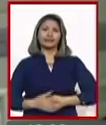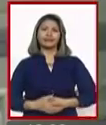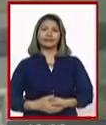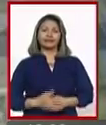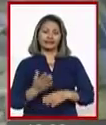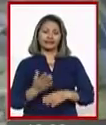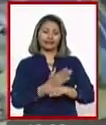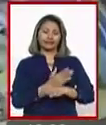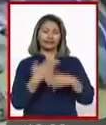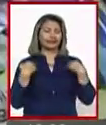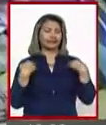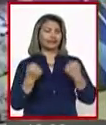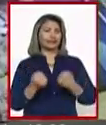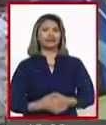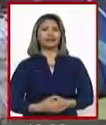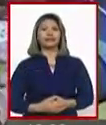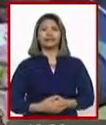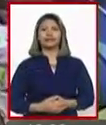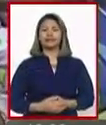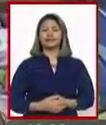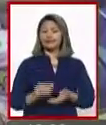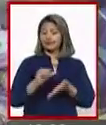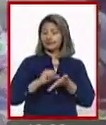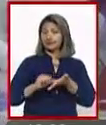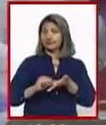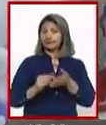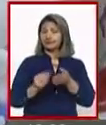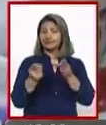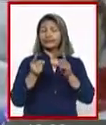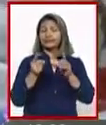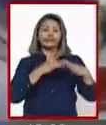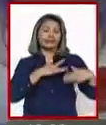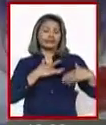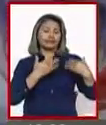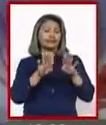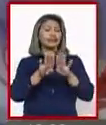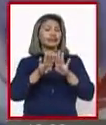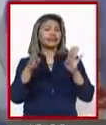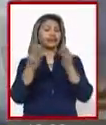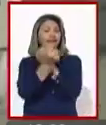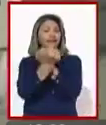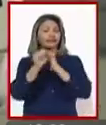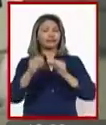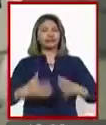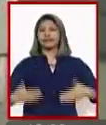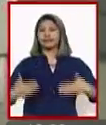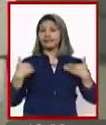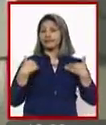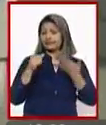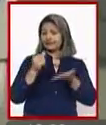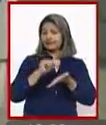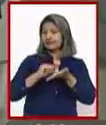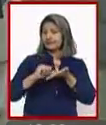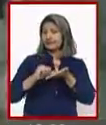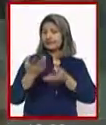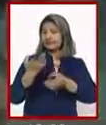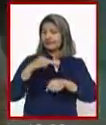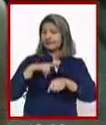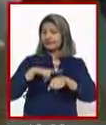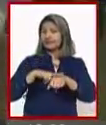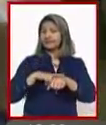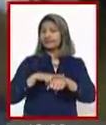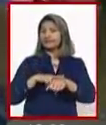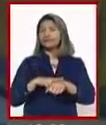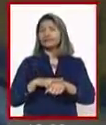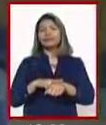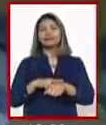más mejor. Tenía que intervenirla quirúrgicamente a corazón abierto para poder salvarle la vida. Una cirugía que normalmente no deja un